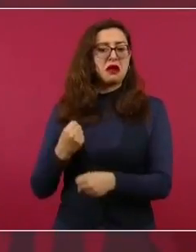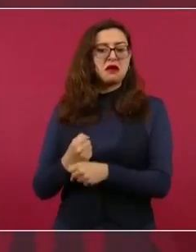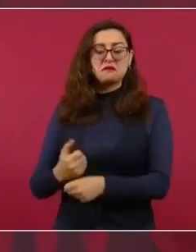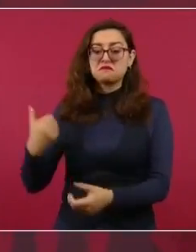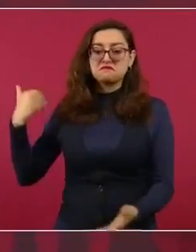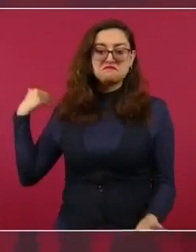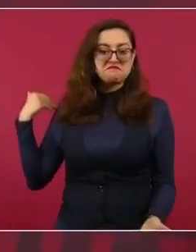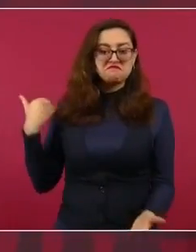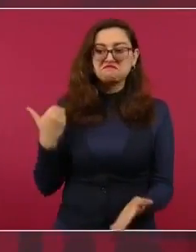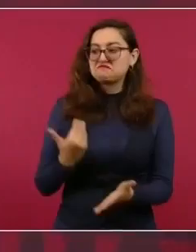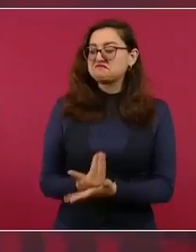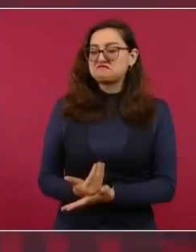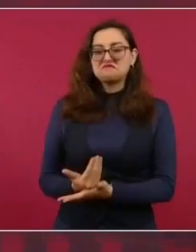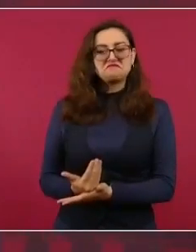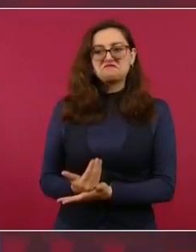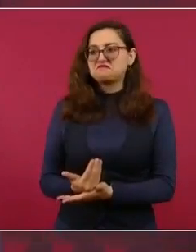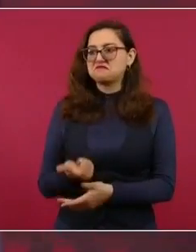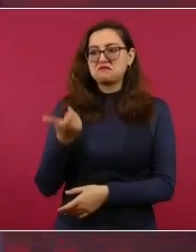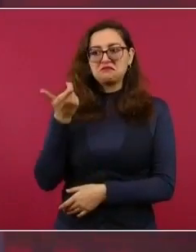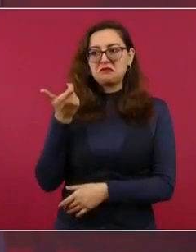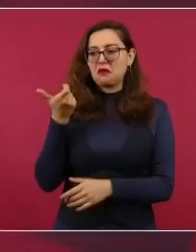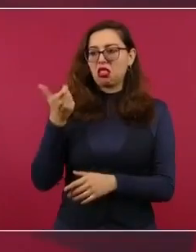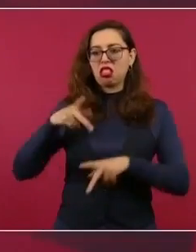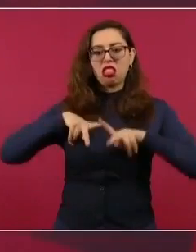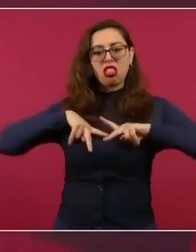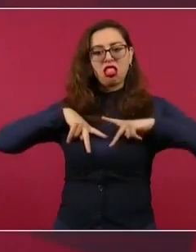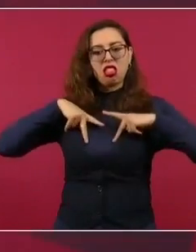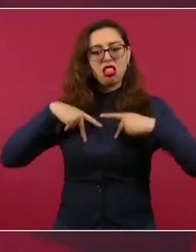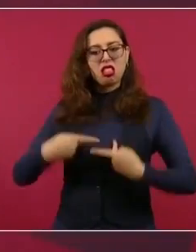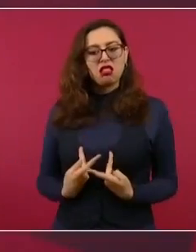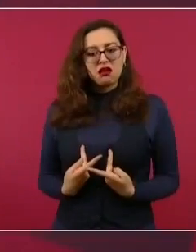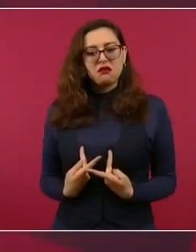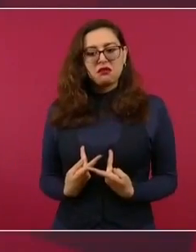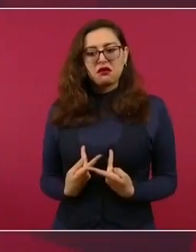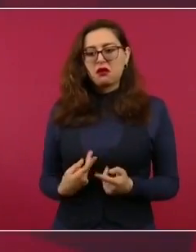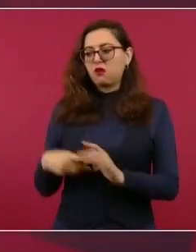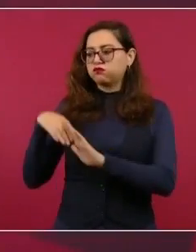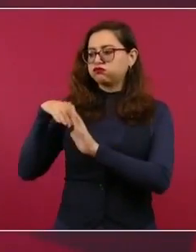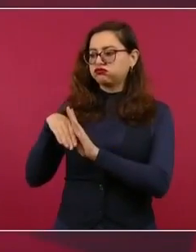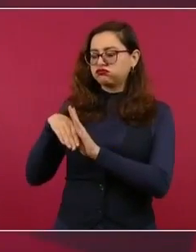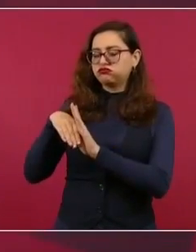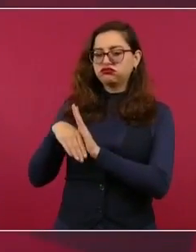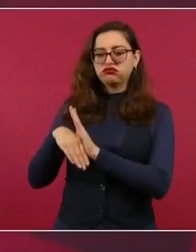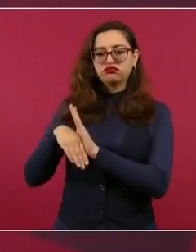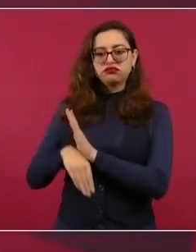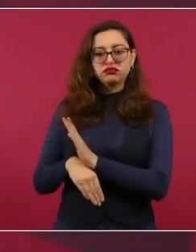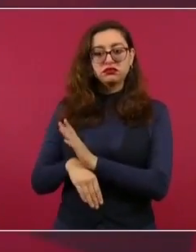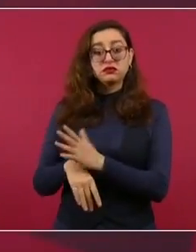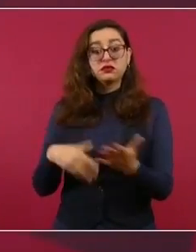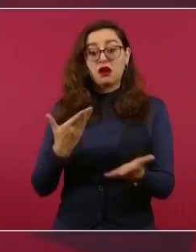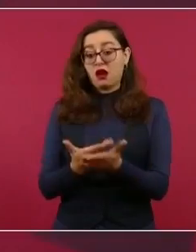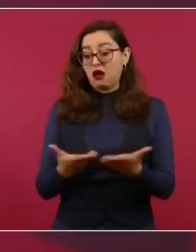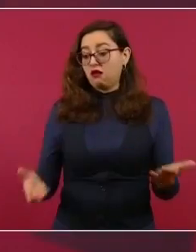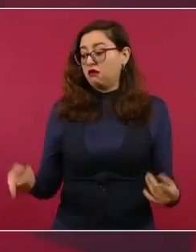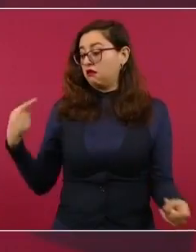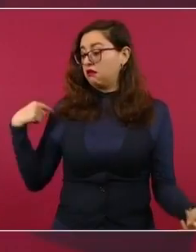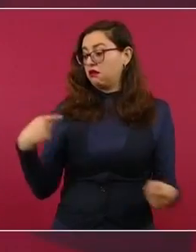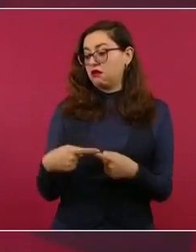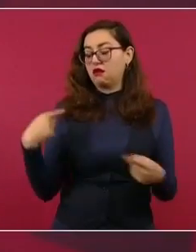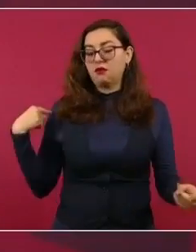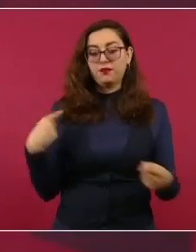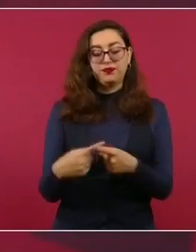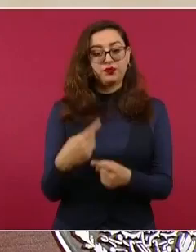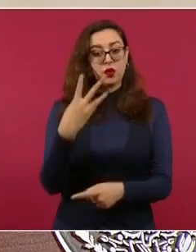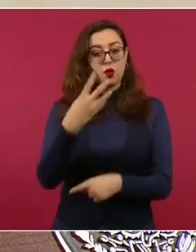o en más de medio siglo desde que estamos en el gobierno nuestro peso